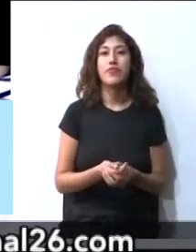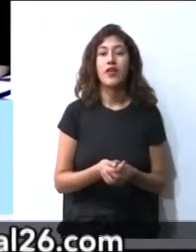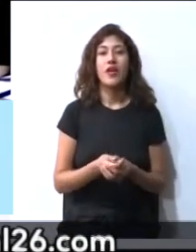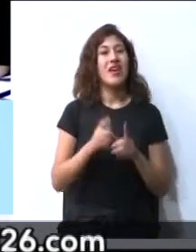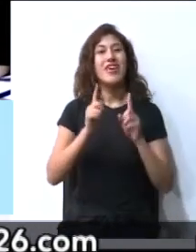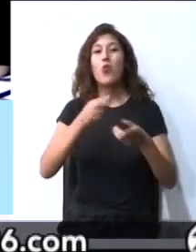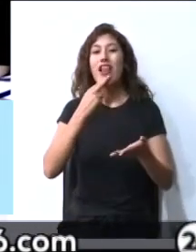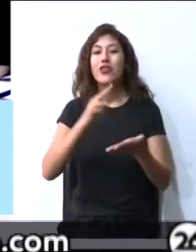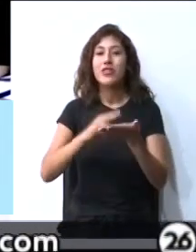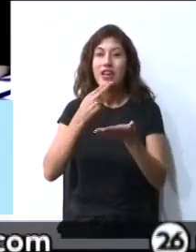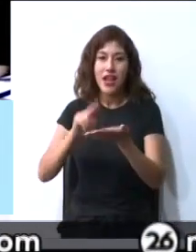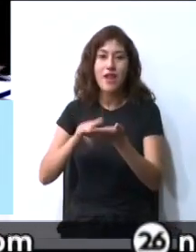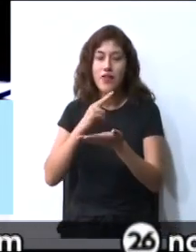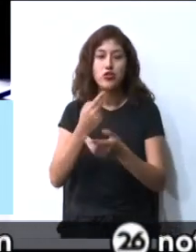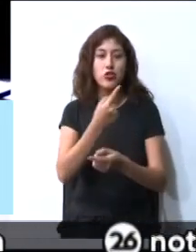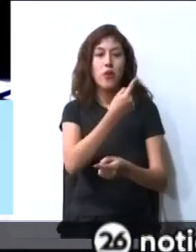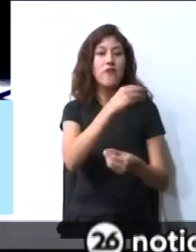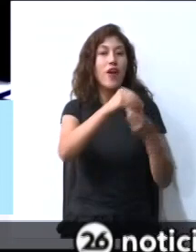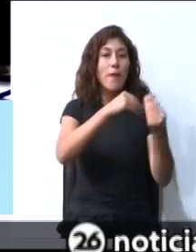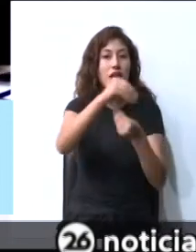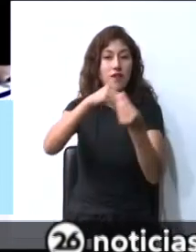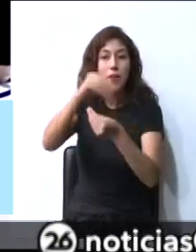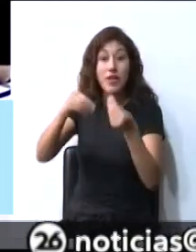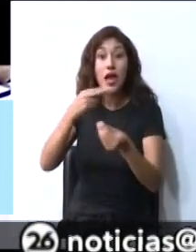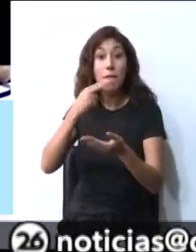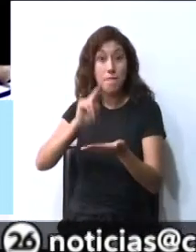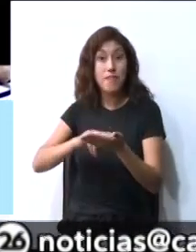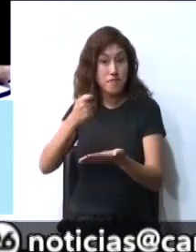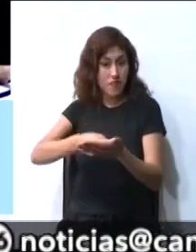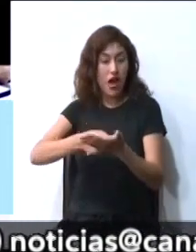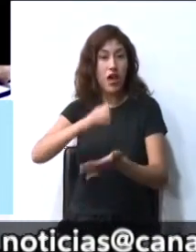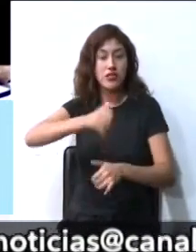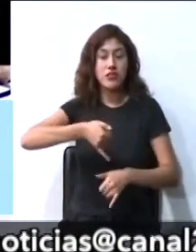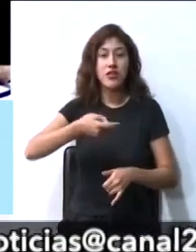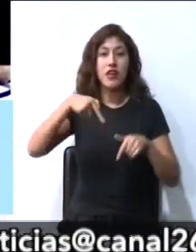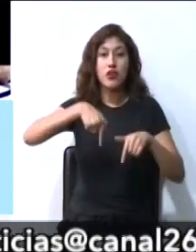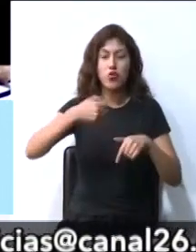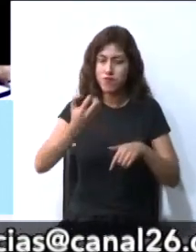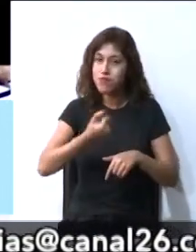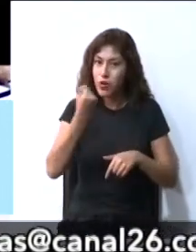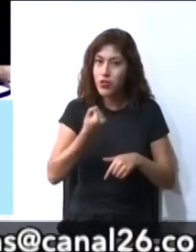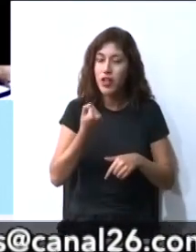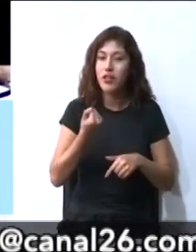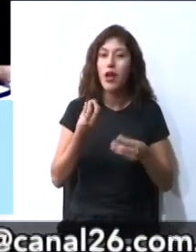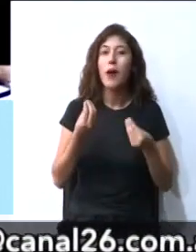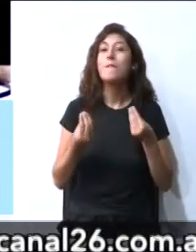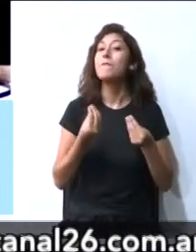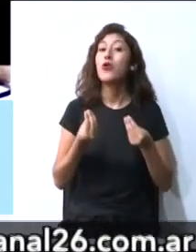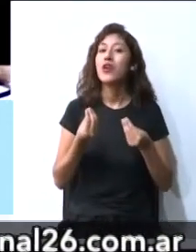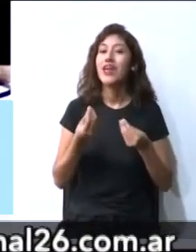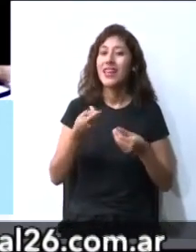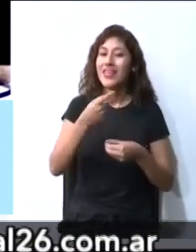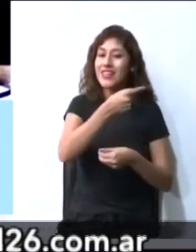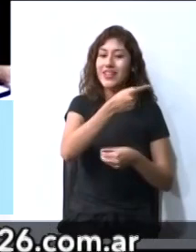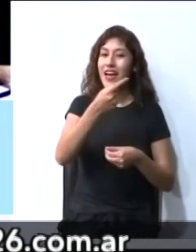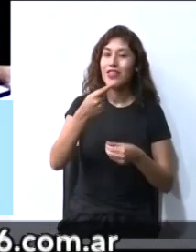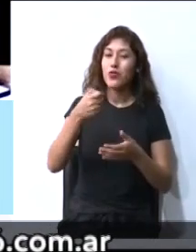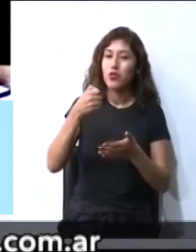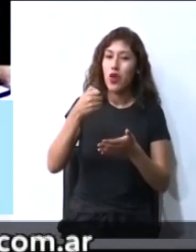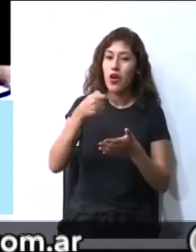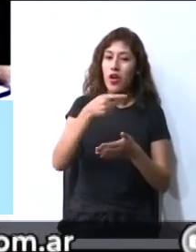servicios, cada familia paga sus facturas. Esto es clave, porque cuando las cosas son fruto de tu esfuerzo y no te las